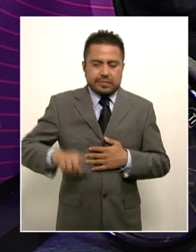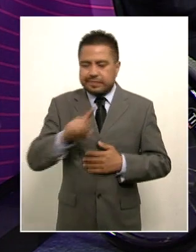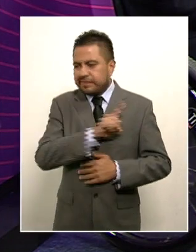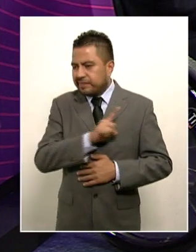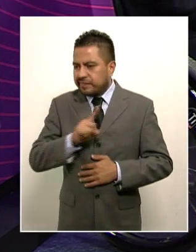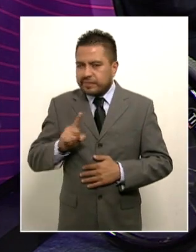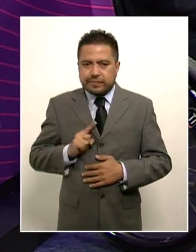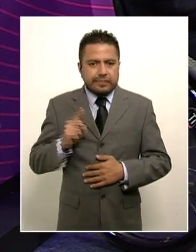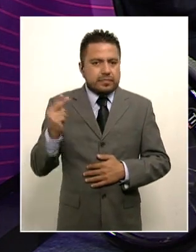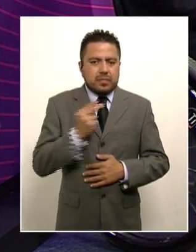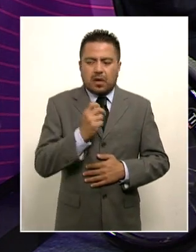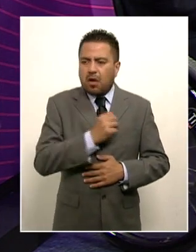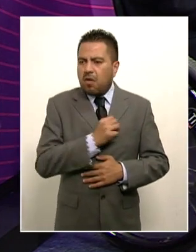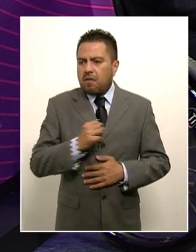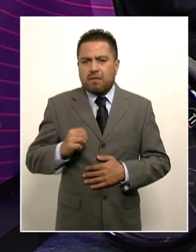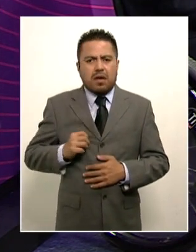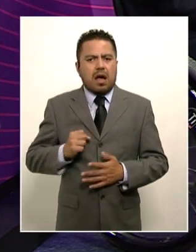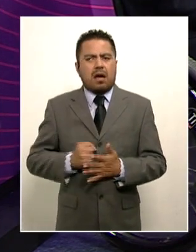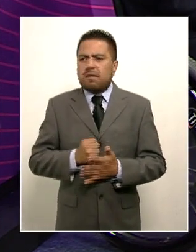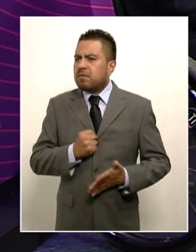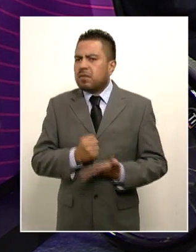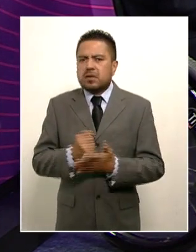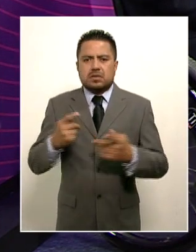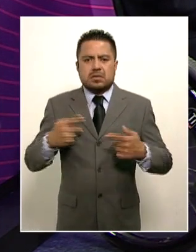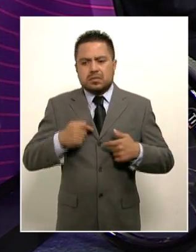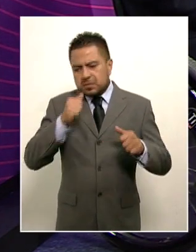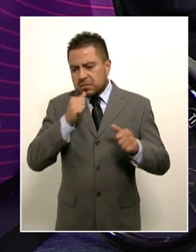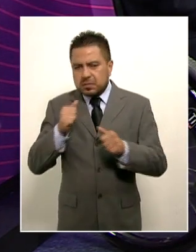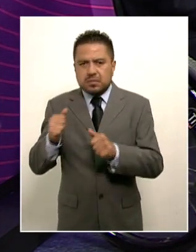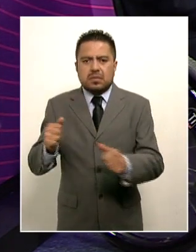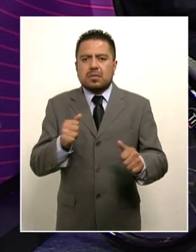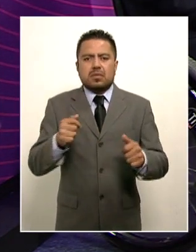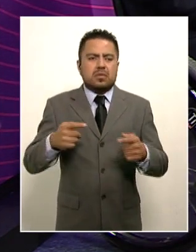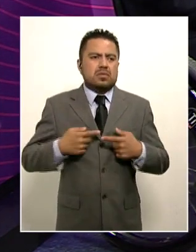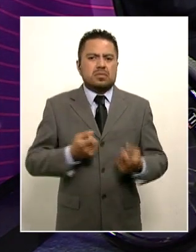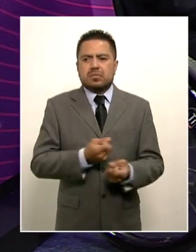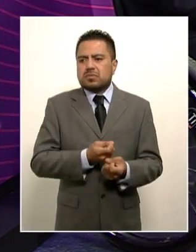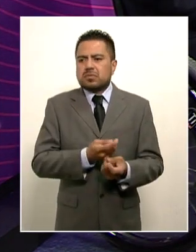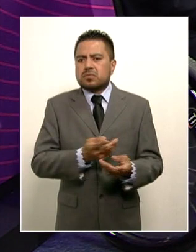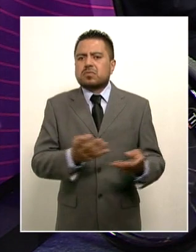tiene obligaciones con los ciudadanos y las ciudadanas.